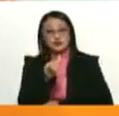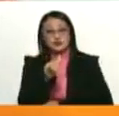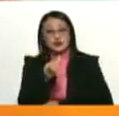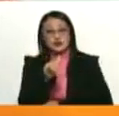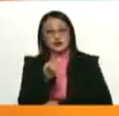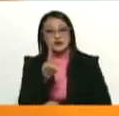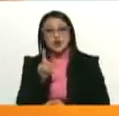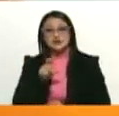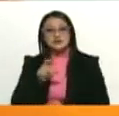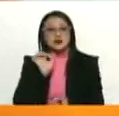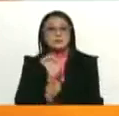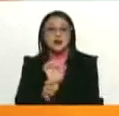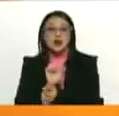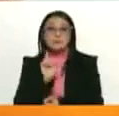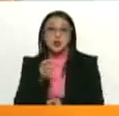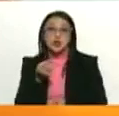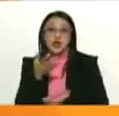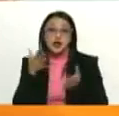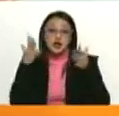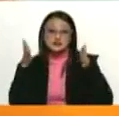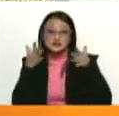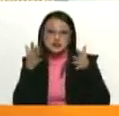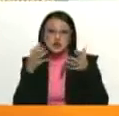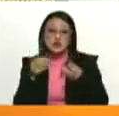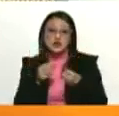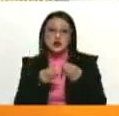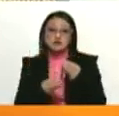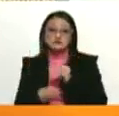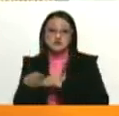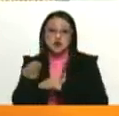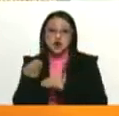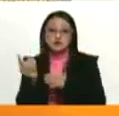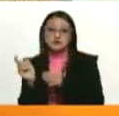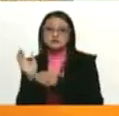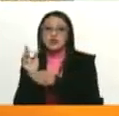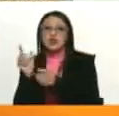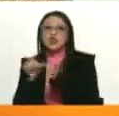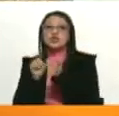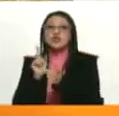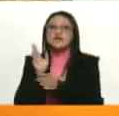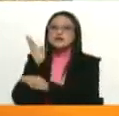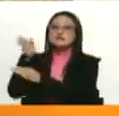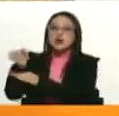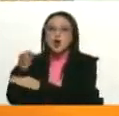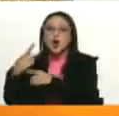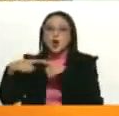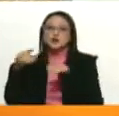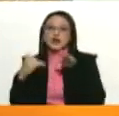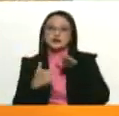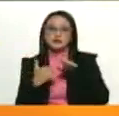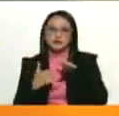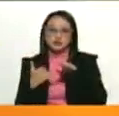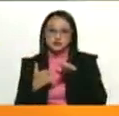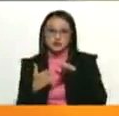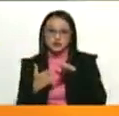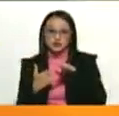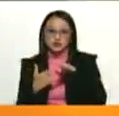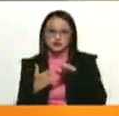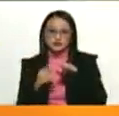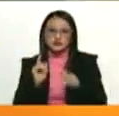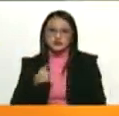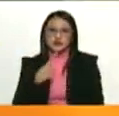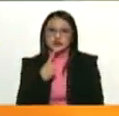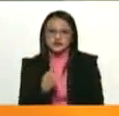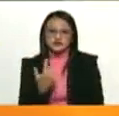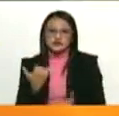carácter penal, pero hay que darles una asesoría y referirles hacia dónde debe irse. Quiero decir que en